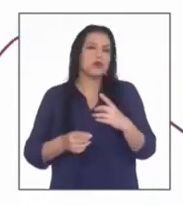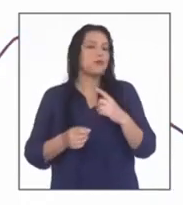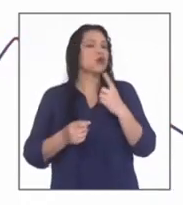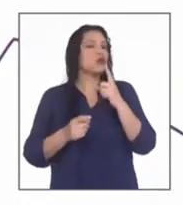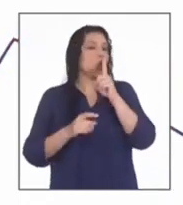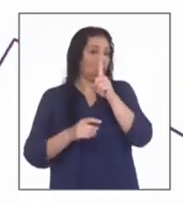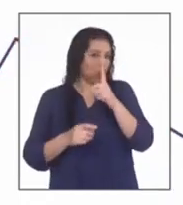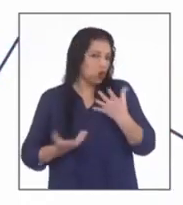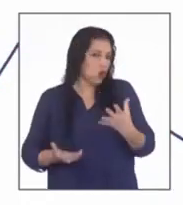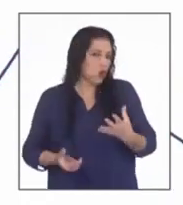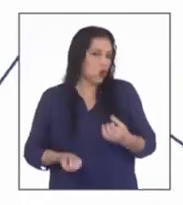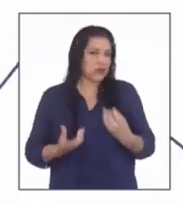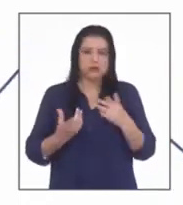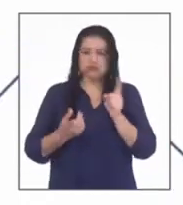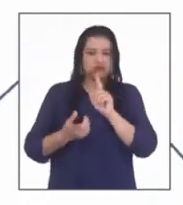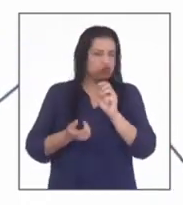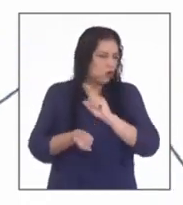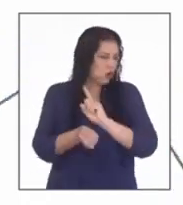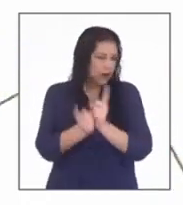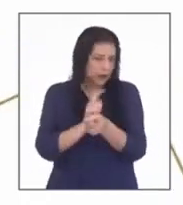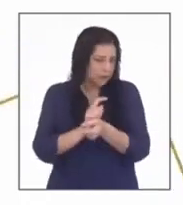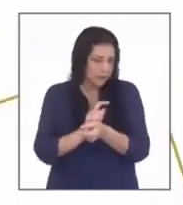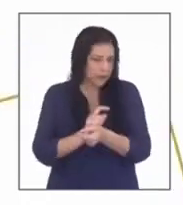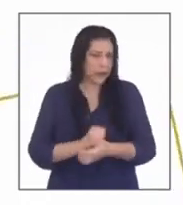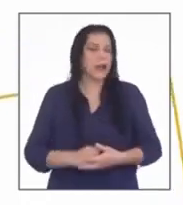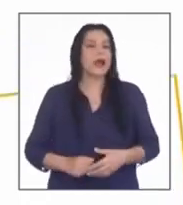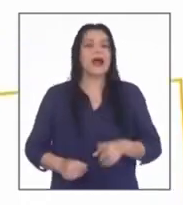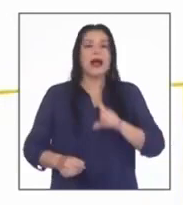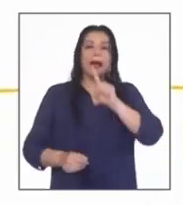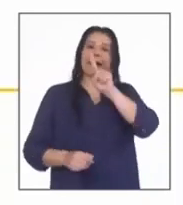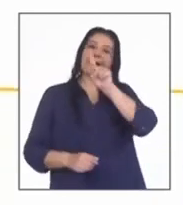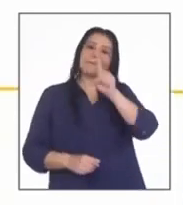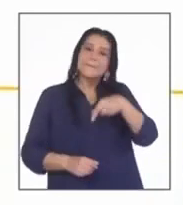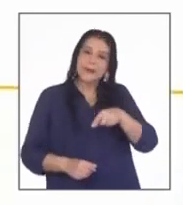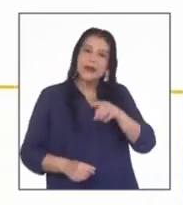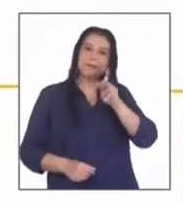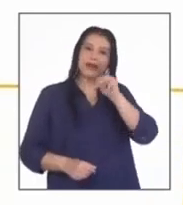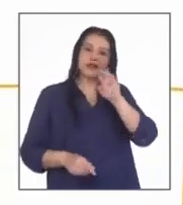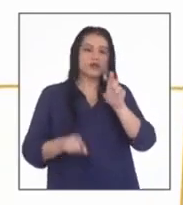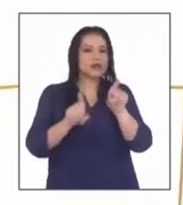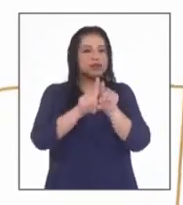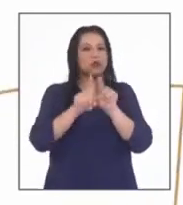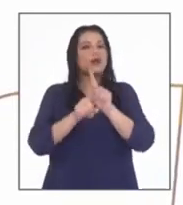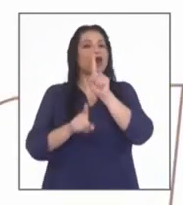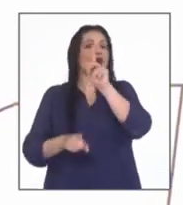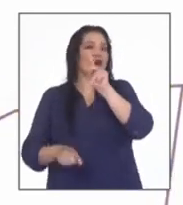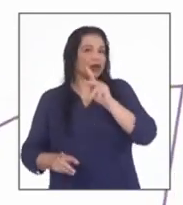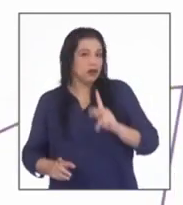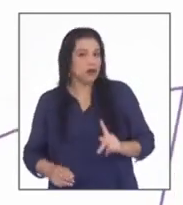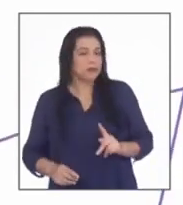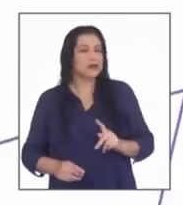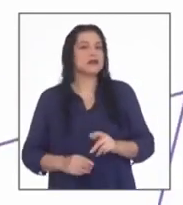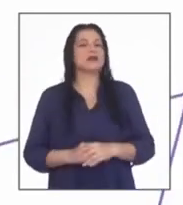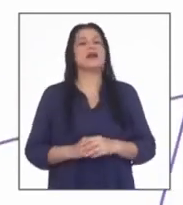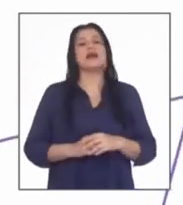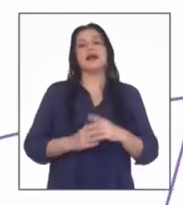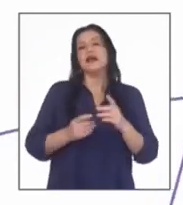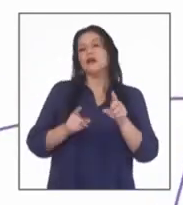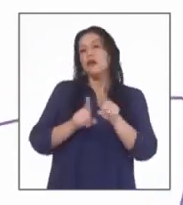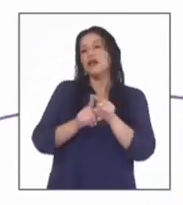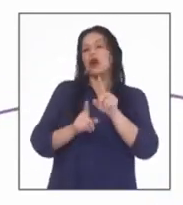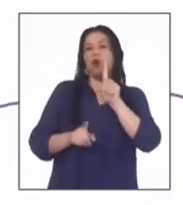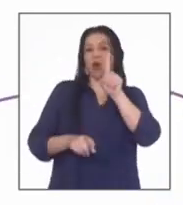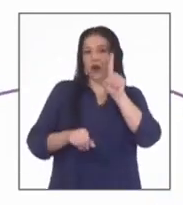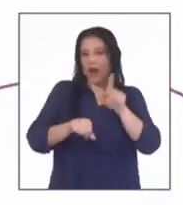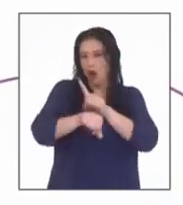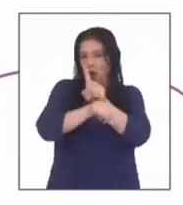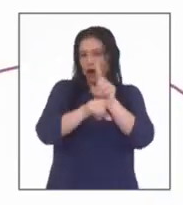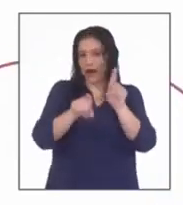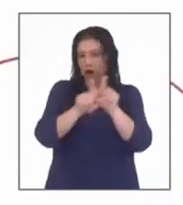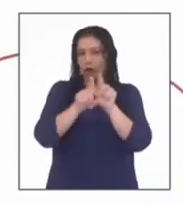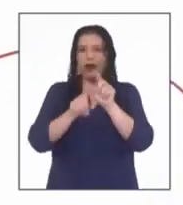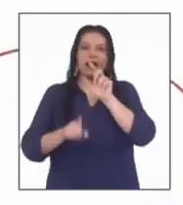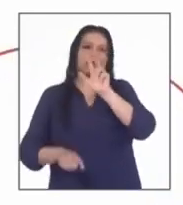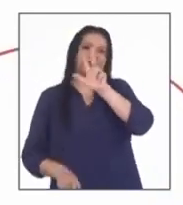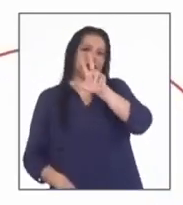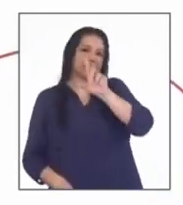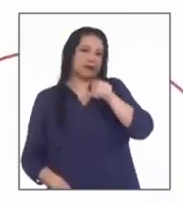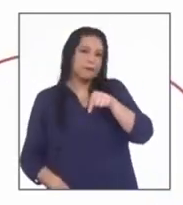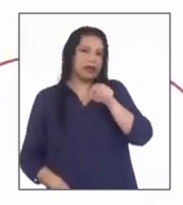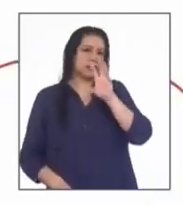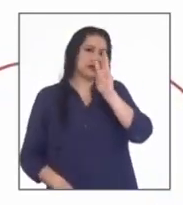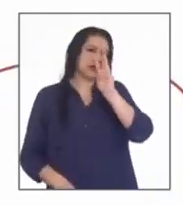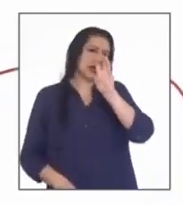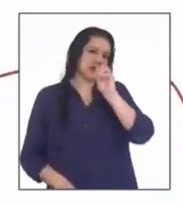1, la expresión no se altera. Y 1000 metros es igual a 1 kilómetro, mientras que 1 hora equivale a